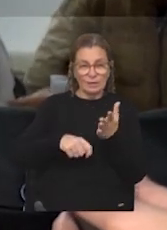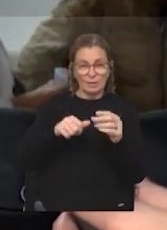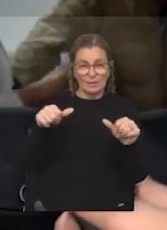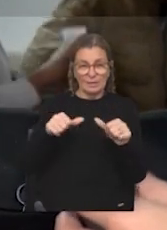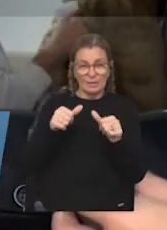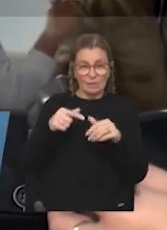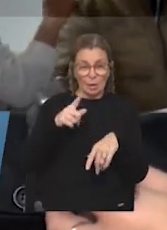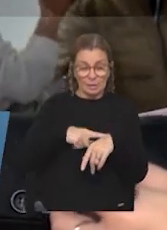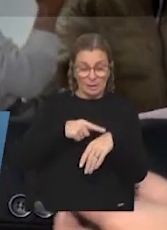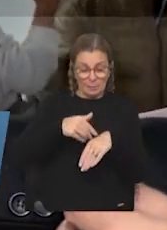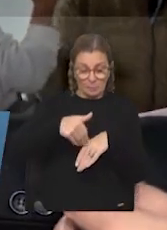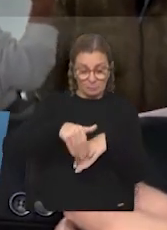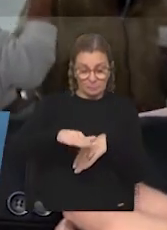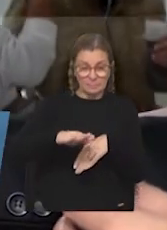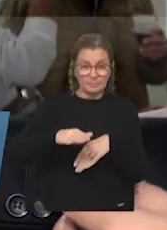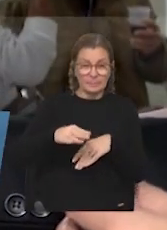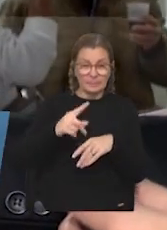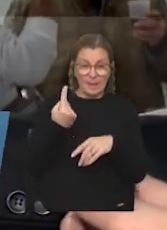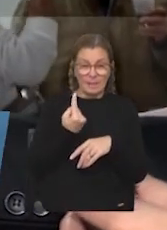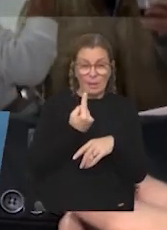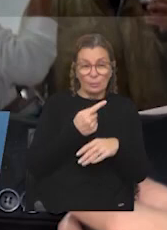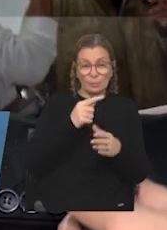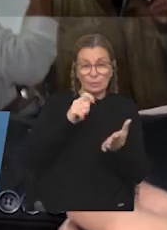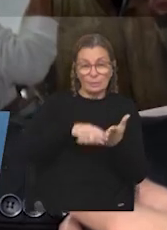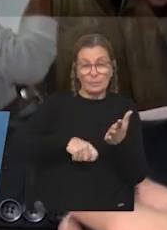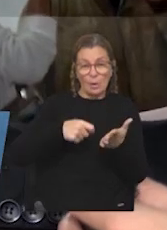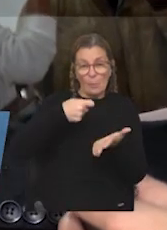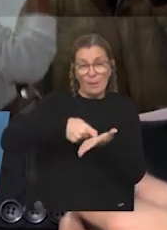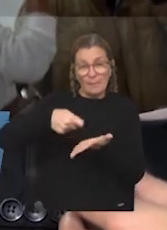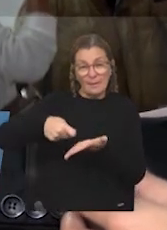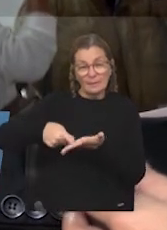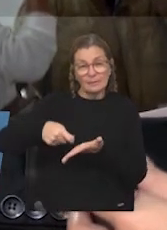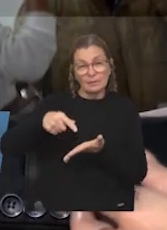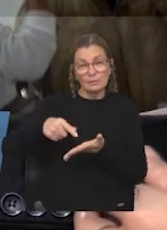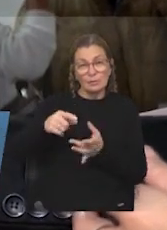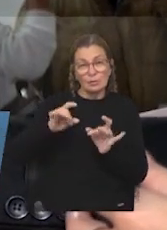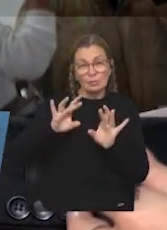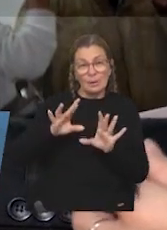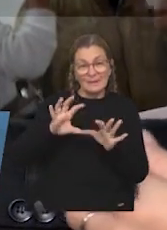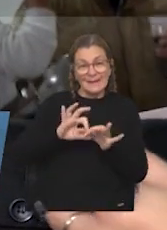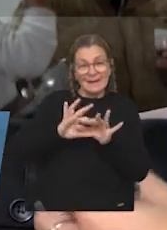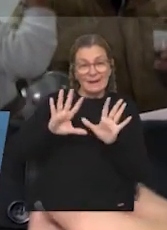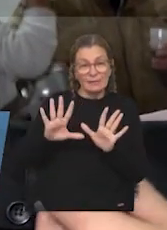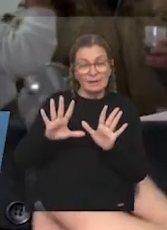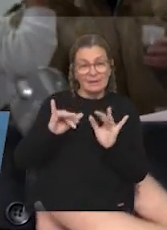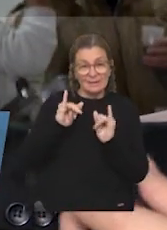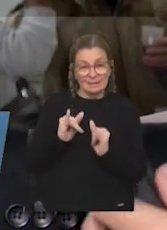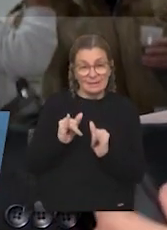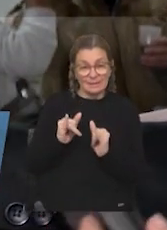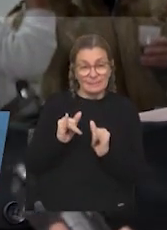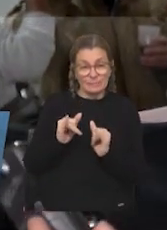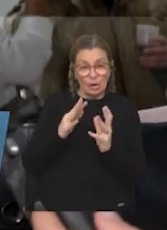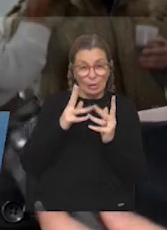lo largo del tiempo y cada convenio establecía cuotas de pago esas cuotas solo se liberan si la